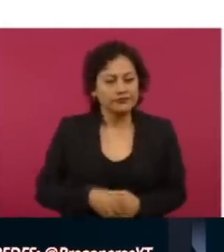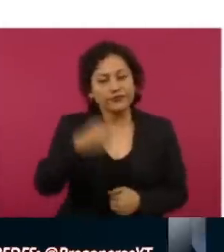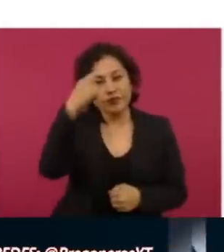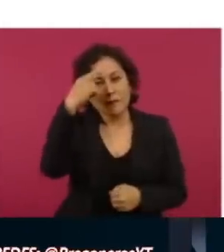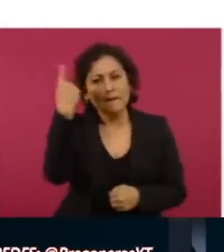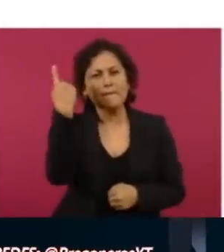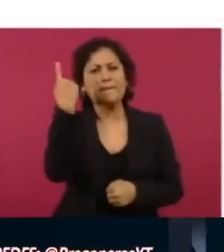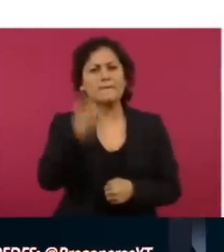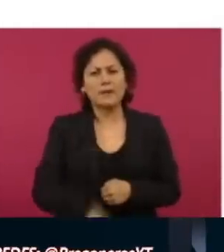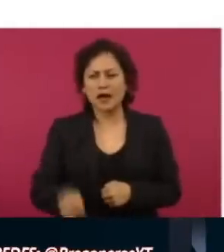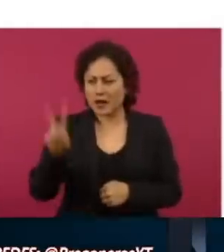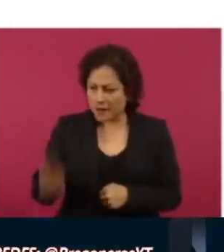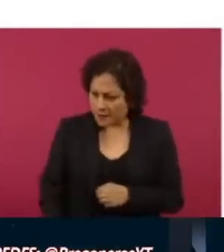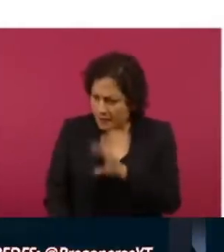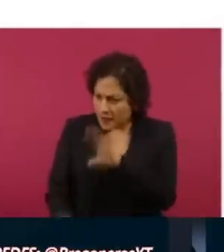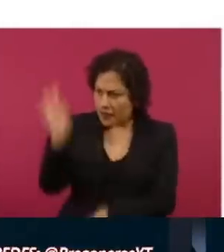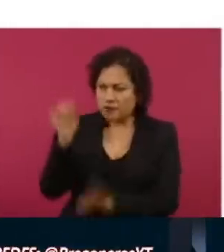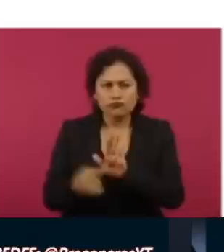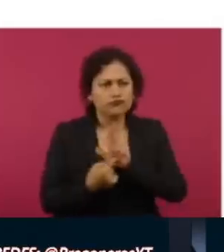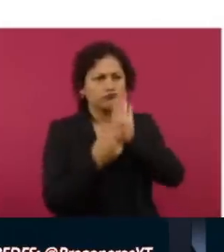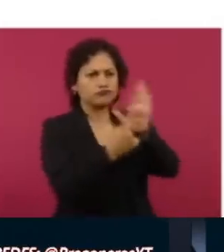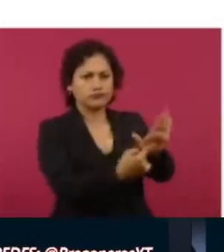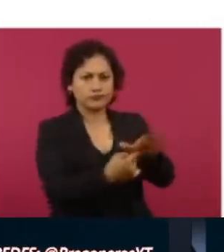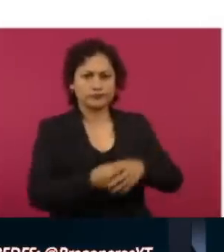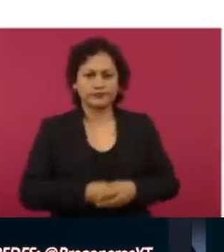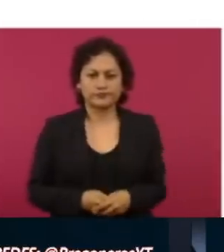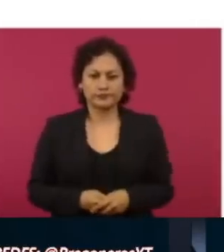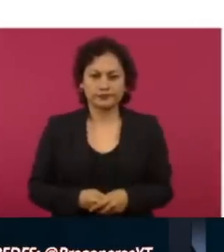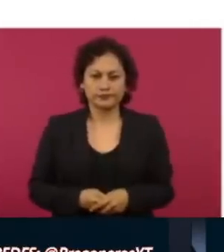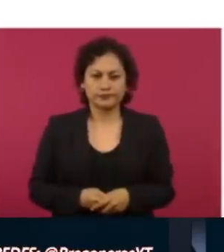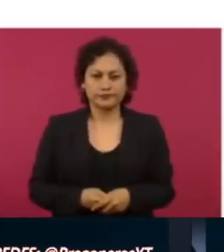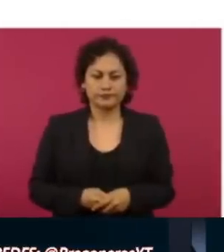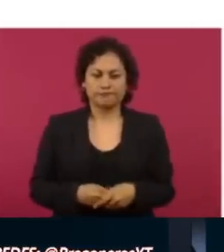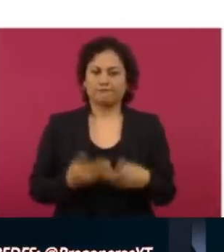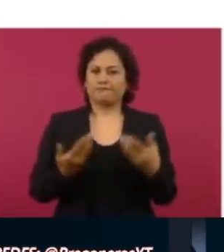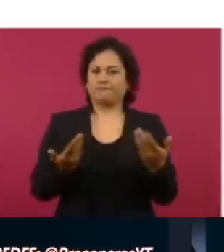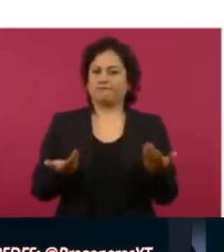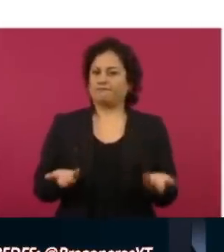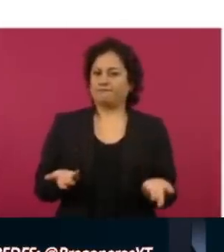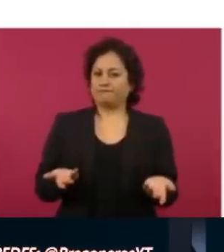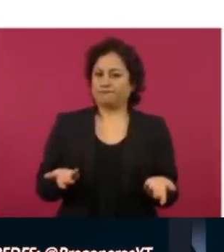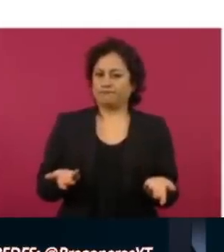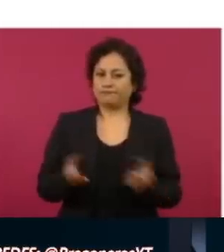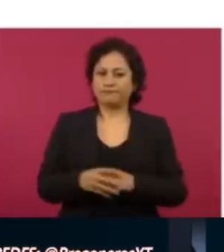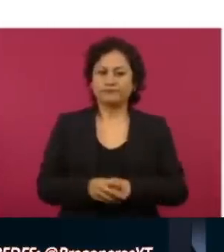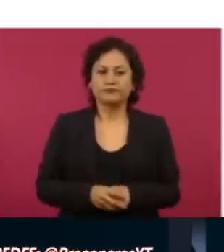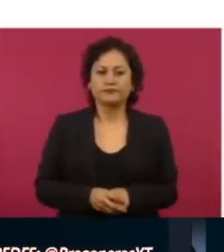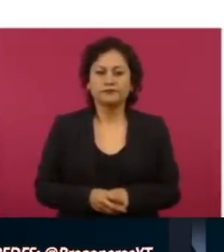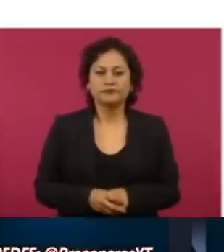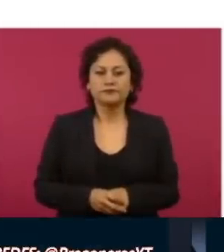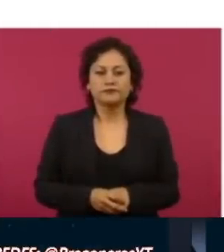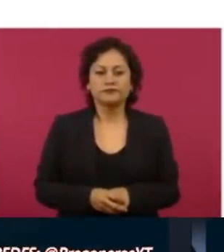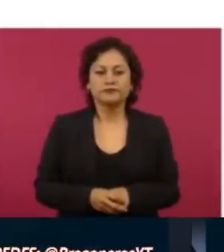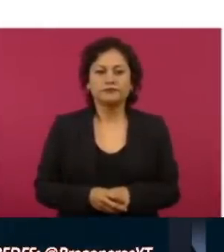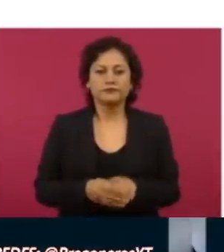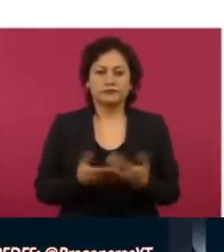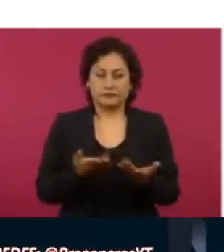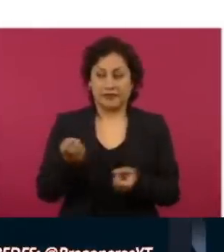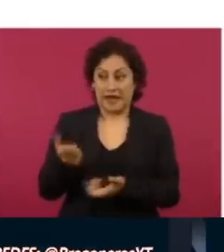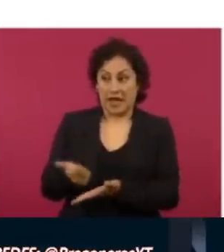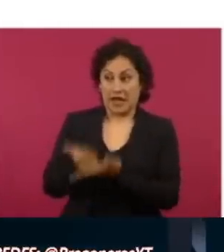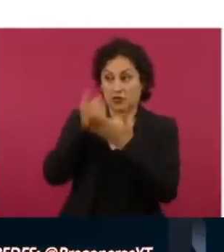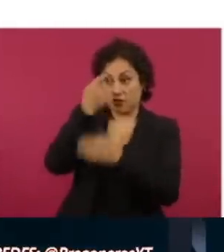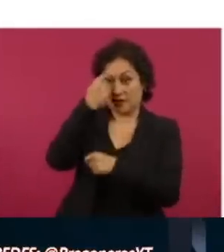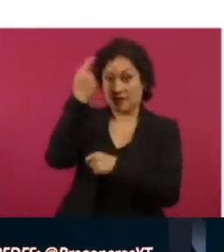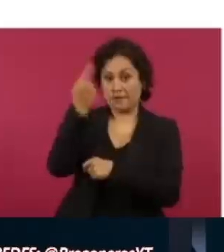verdad por ejemplo uno puede saber cómo está la calidad del